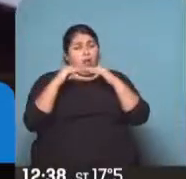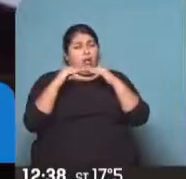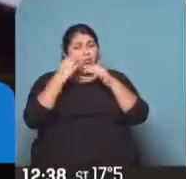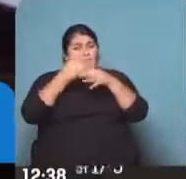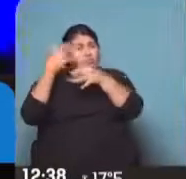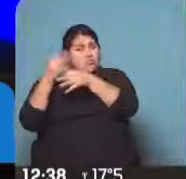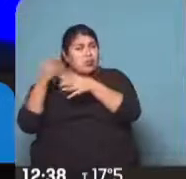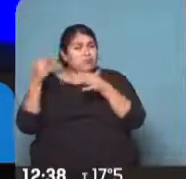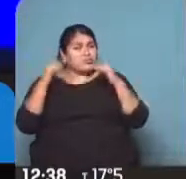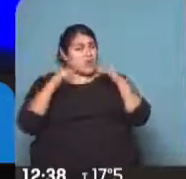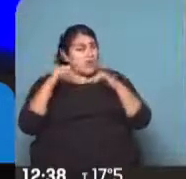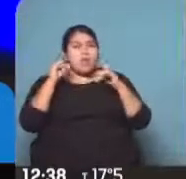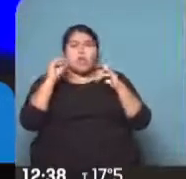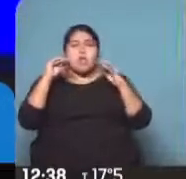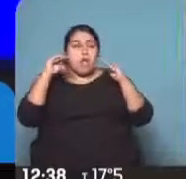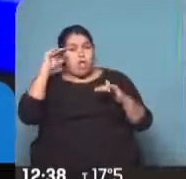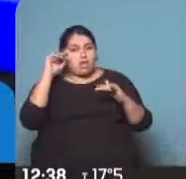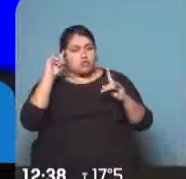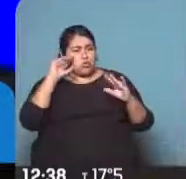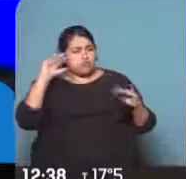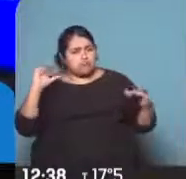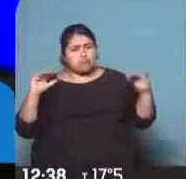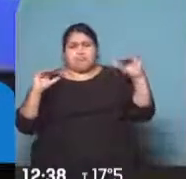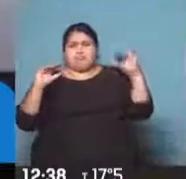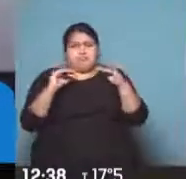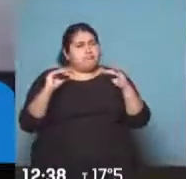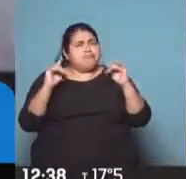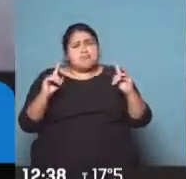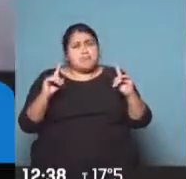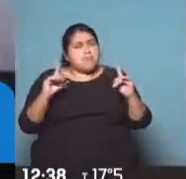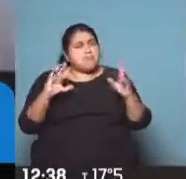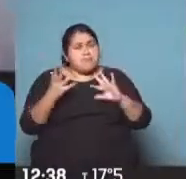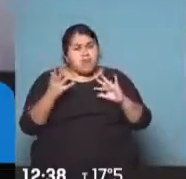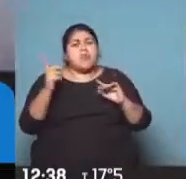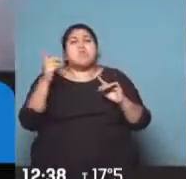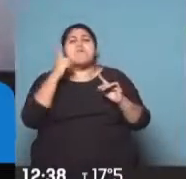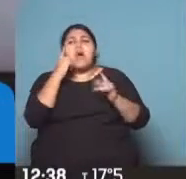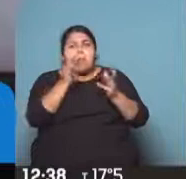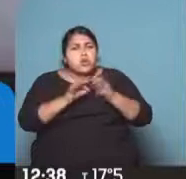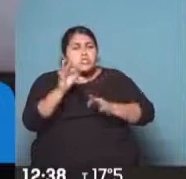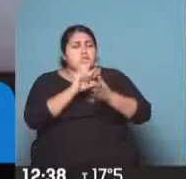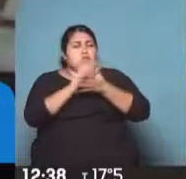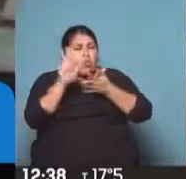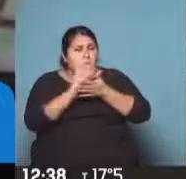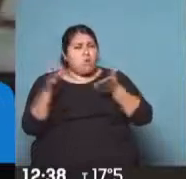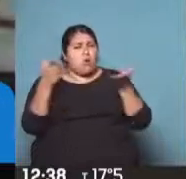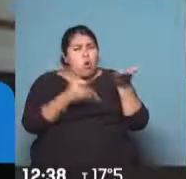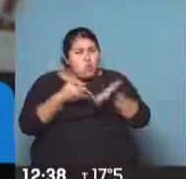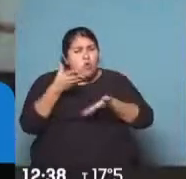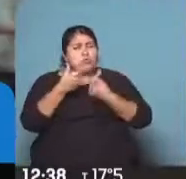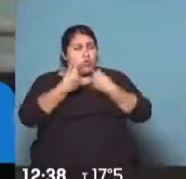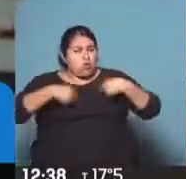nosotros estamos al mismo nivel que ellos para afrontar proyectos en cooperación poder inclusive hasta transferir